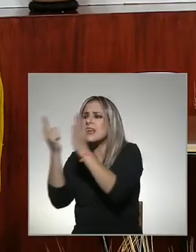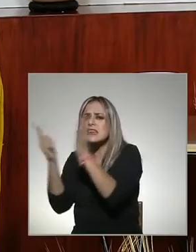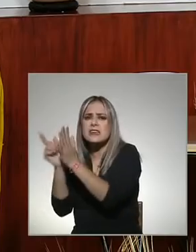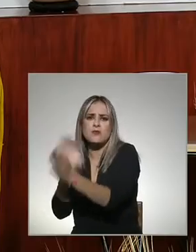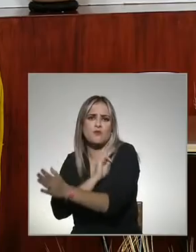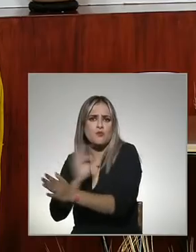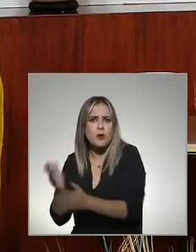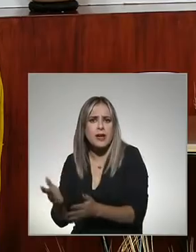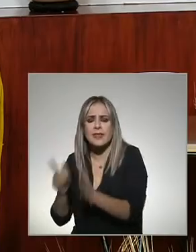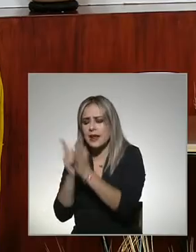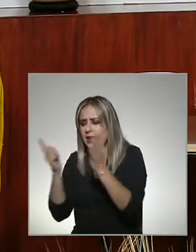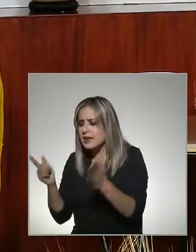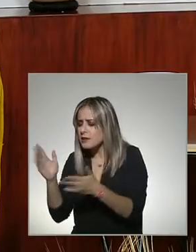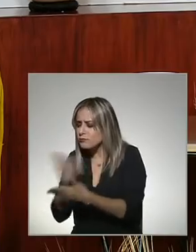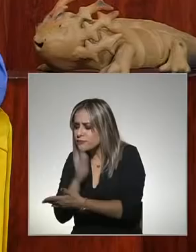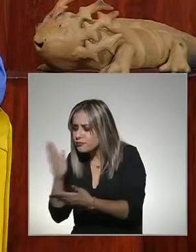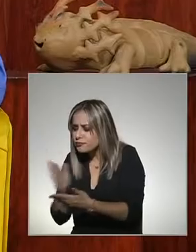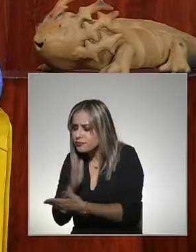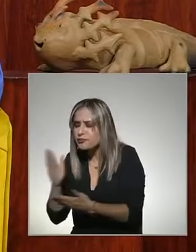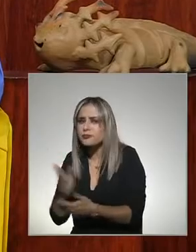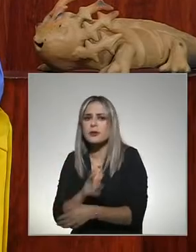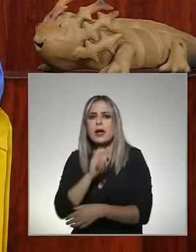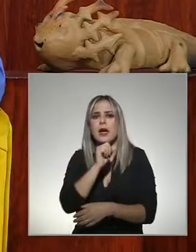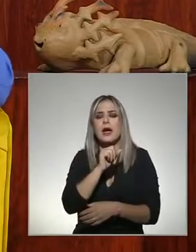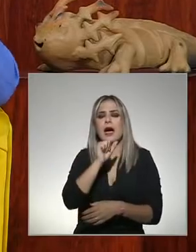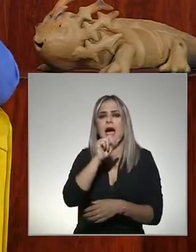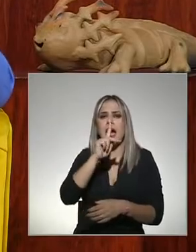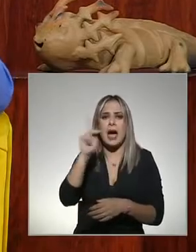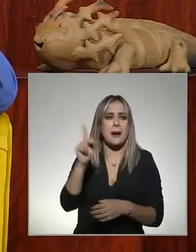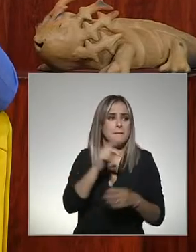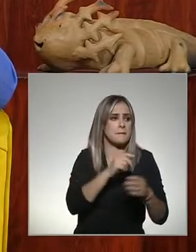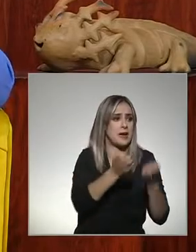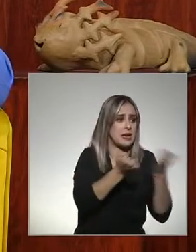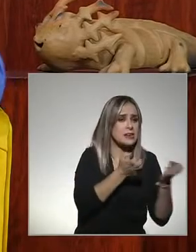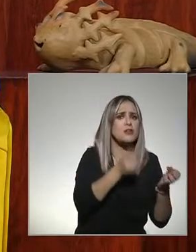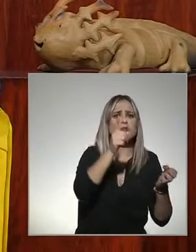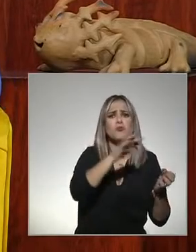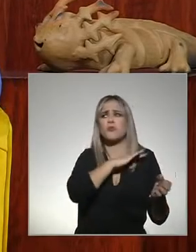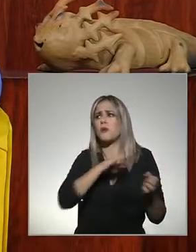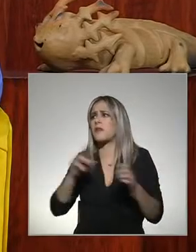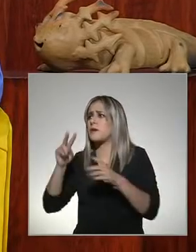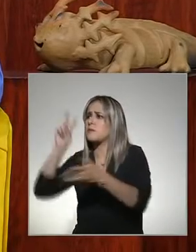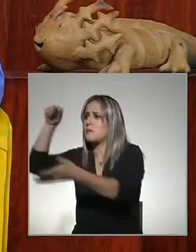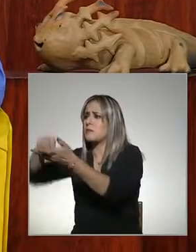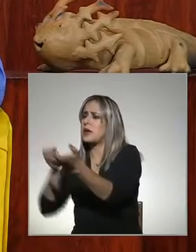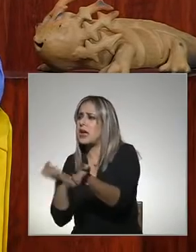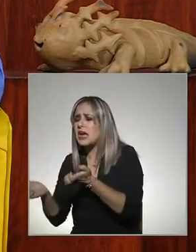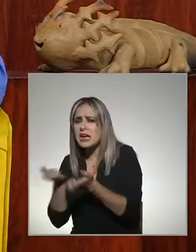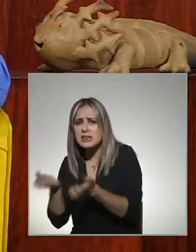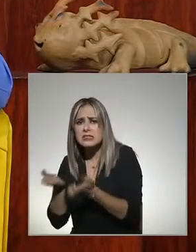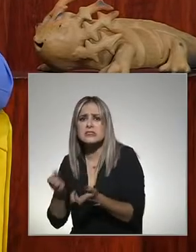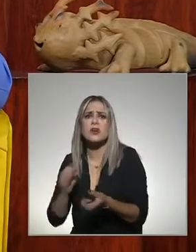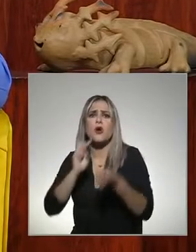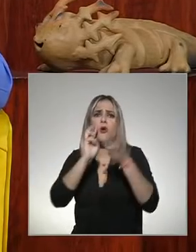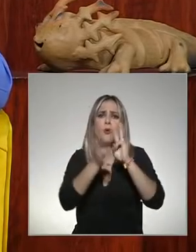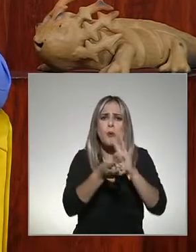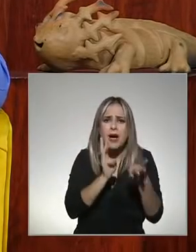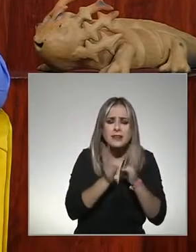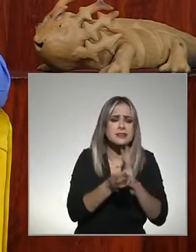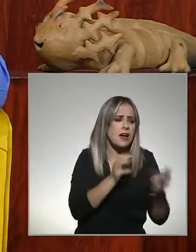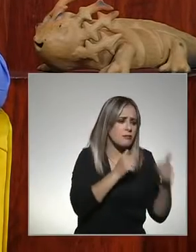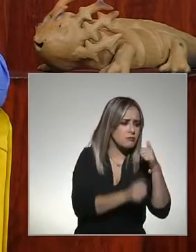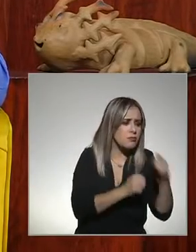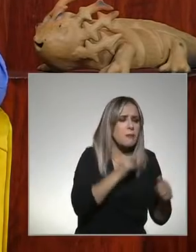podemos hacer físicamente. Aplicaciones para hacer ejercicio, podemos hacer el ejercicio de manera presencial. WhatsApp y todas las aplicaciones